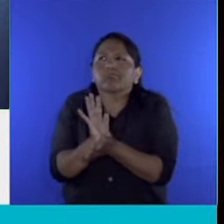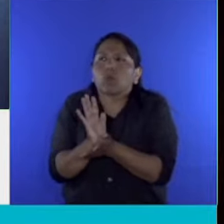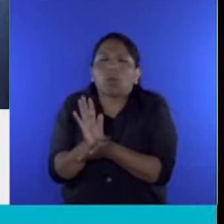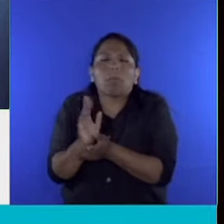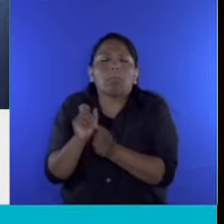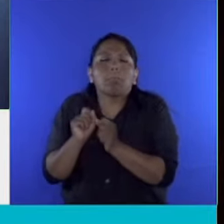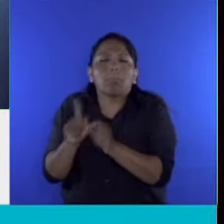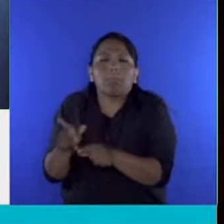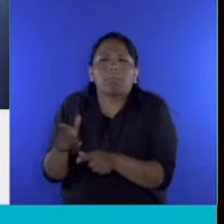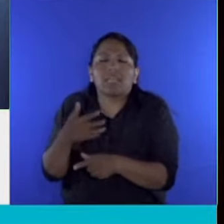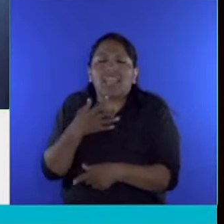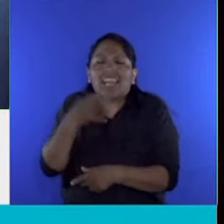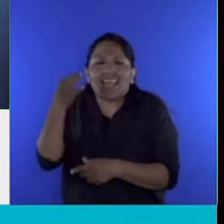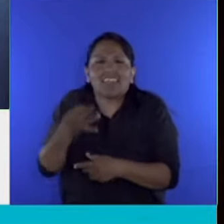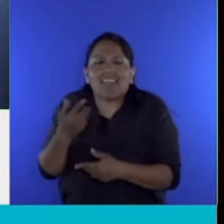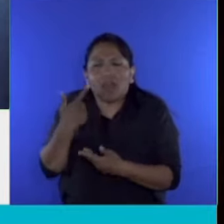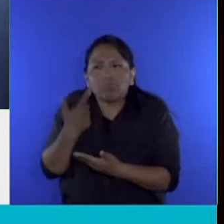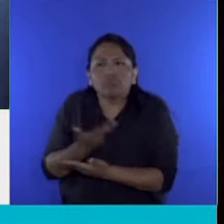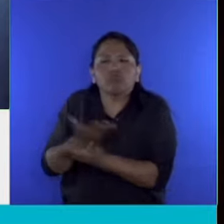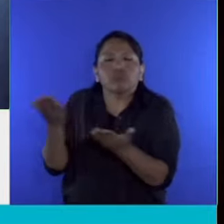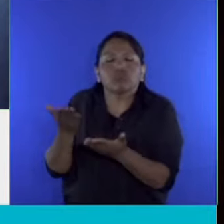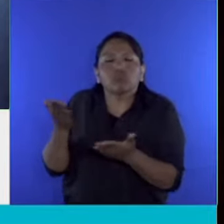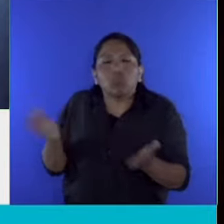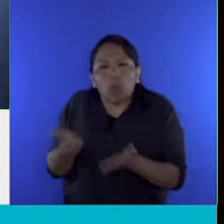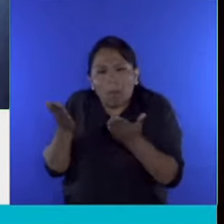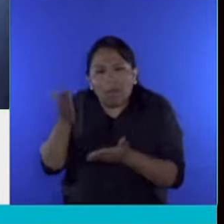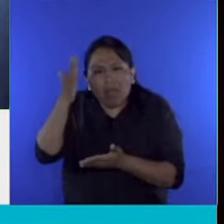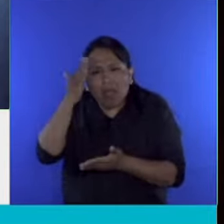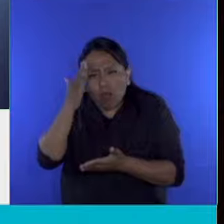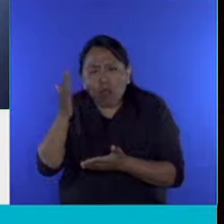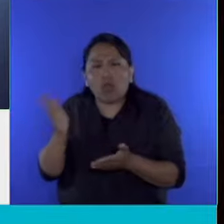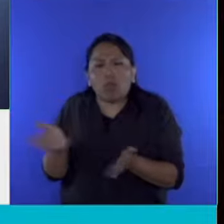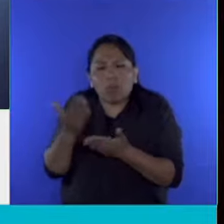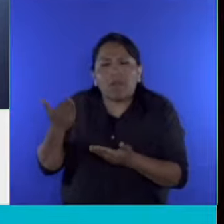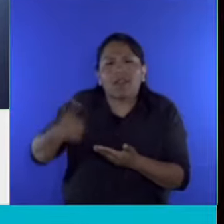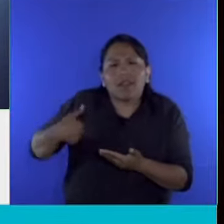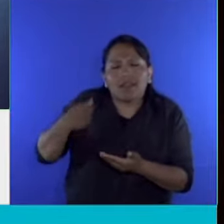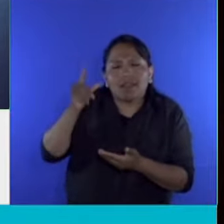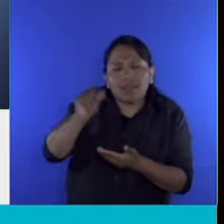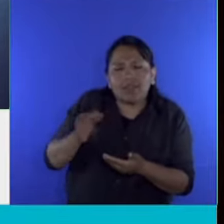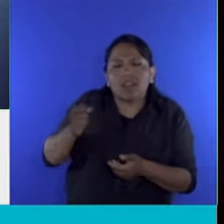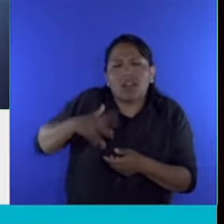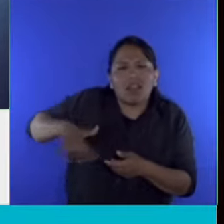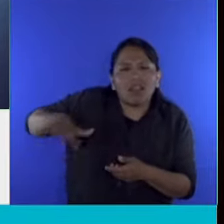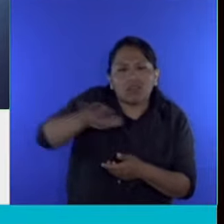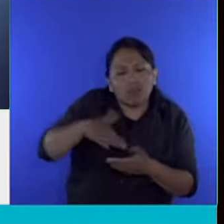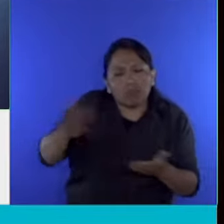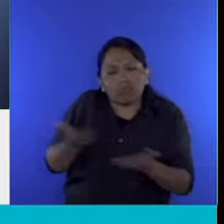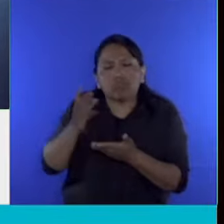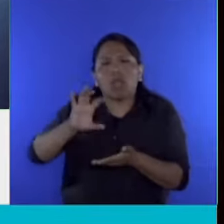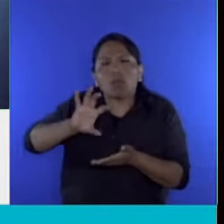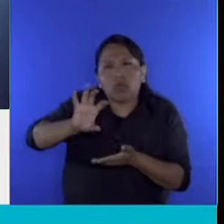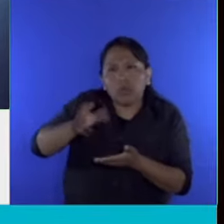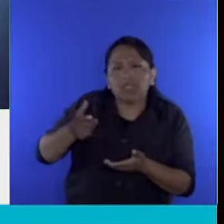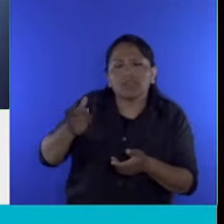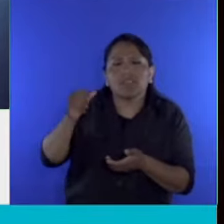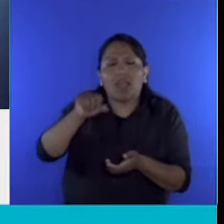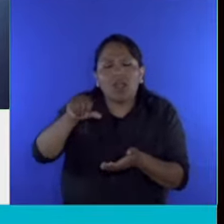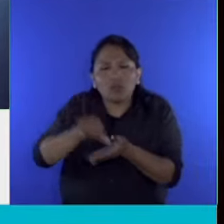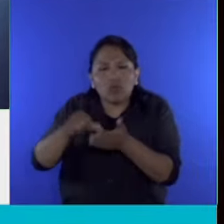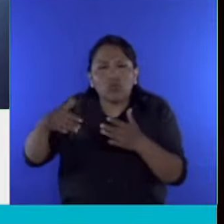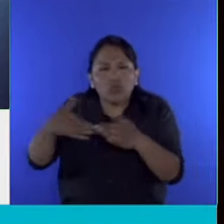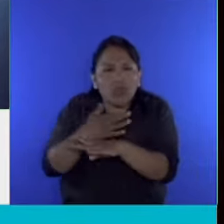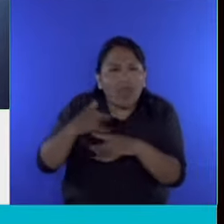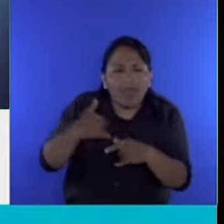por representar nuestra realidad promueven la cultura PR nuestro país promueven nuestra región preven nuestra provincia nuestras